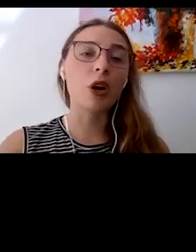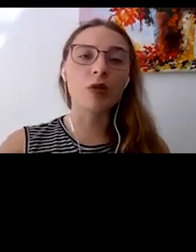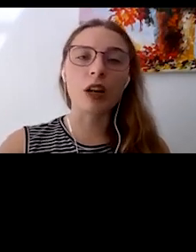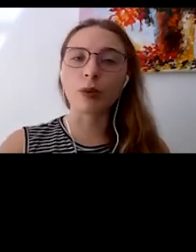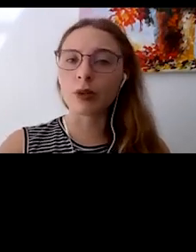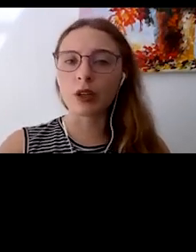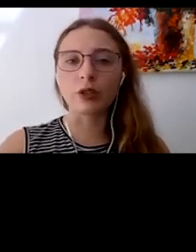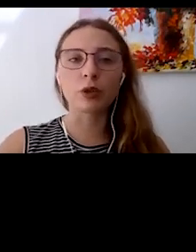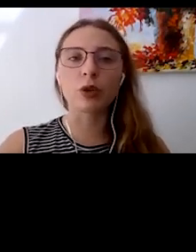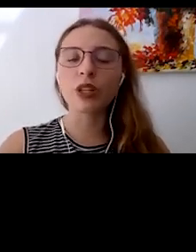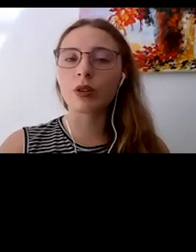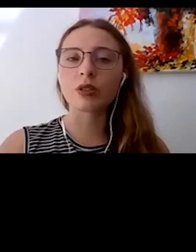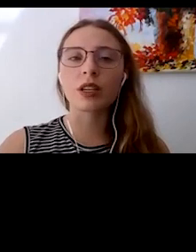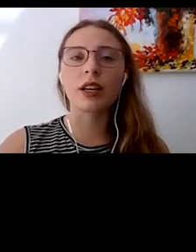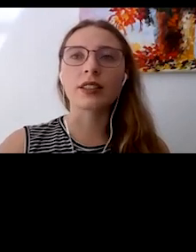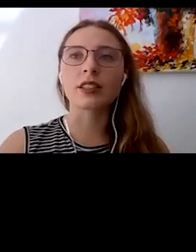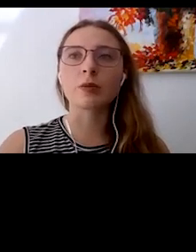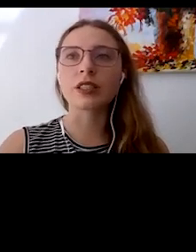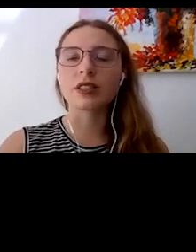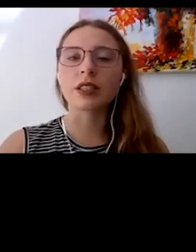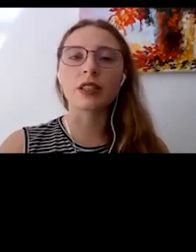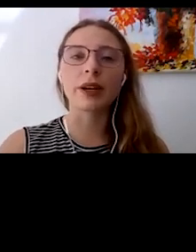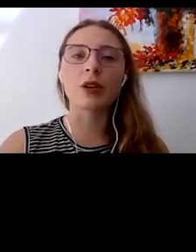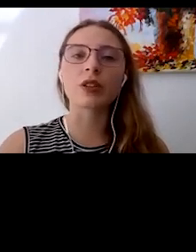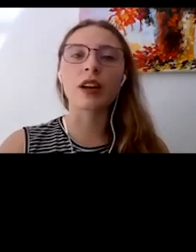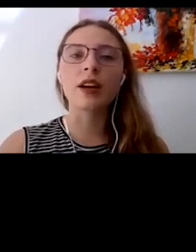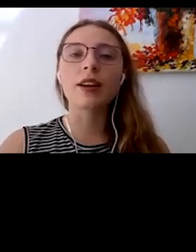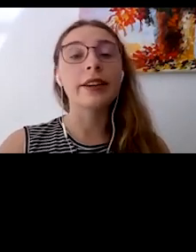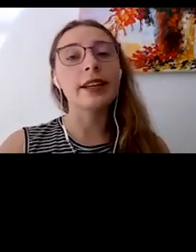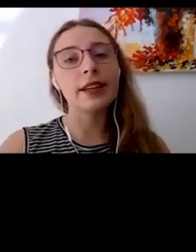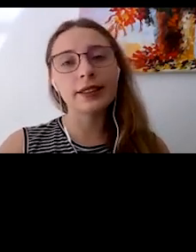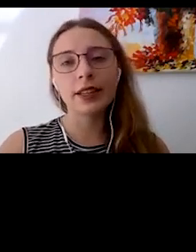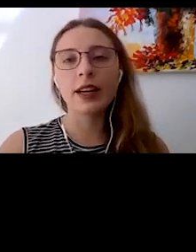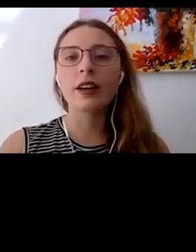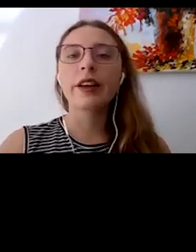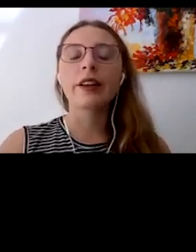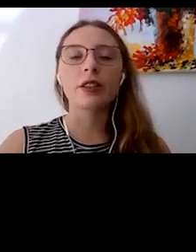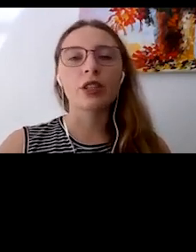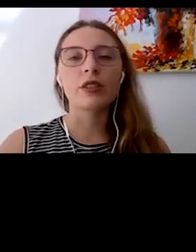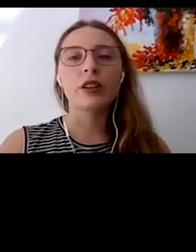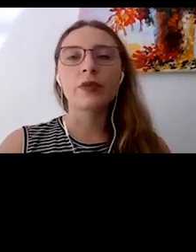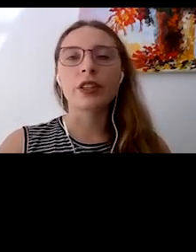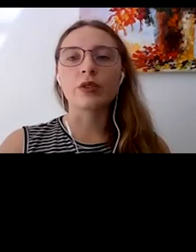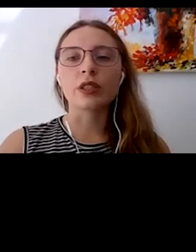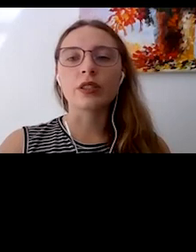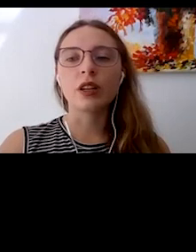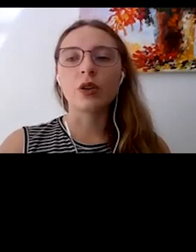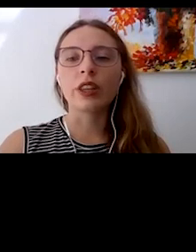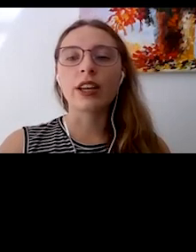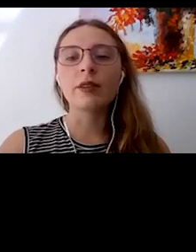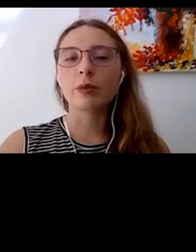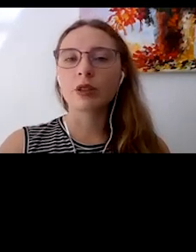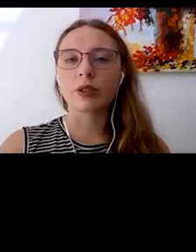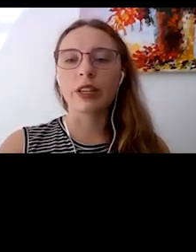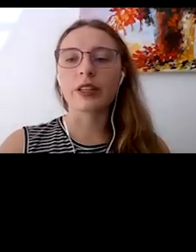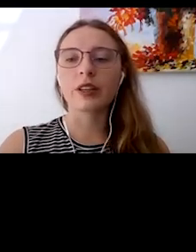lo mejor en un lugar público donde hay mucho ruido, que no está a las expensas de que se le vaya a cortar la energía eléctrica, entre otras. Entonces, lo ideal